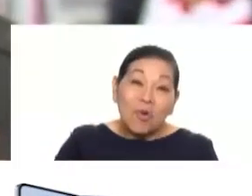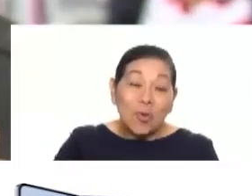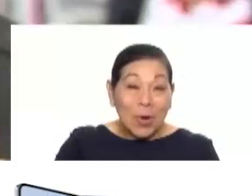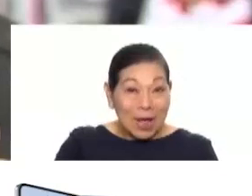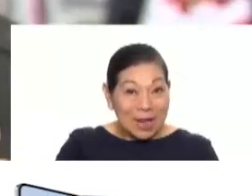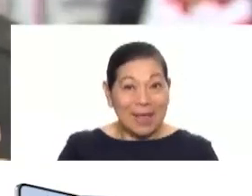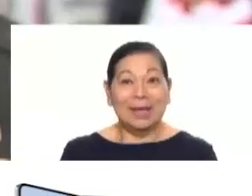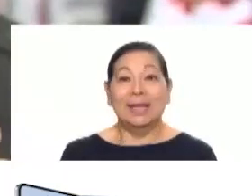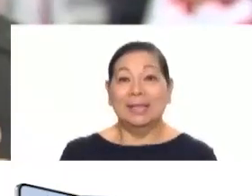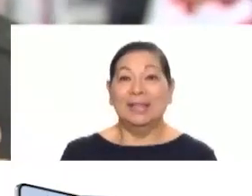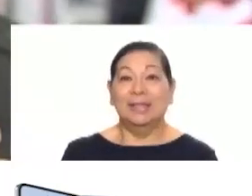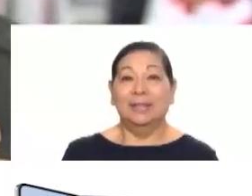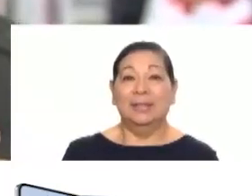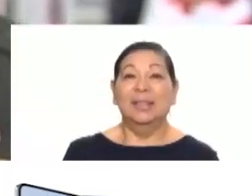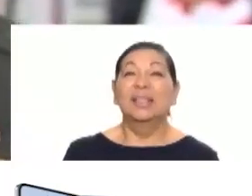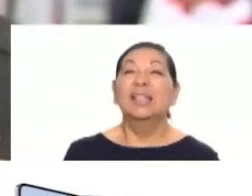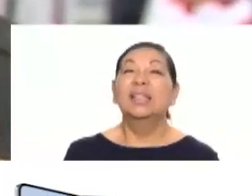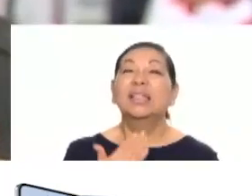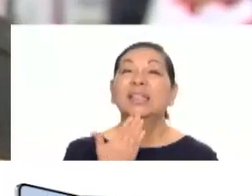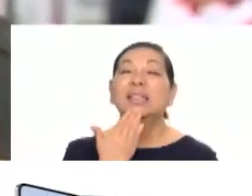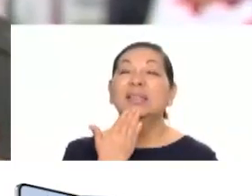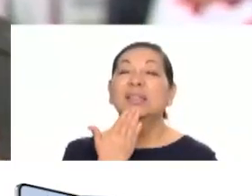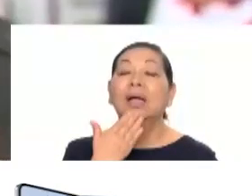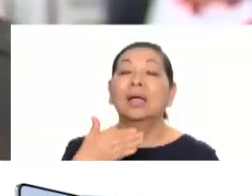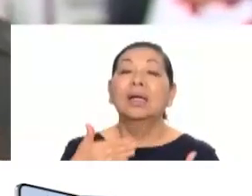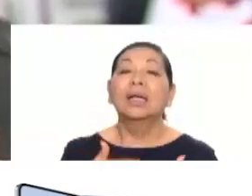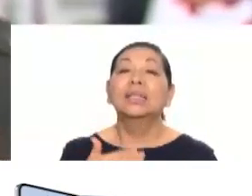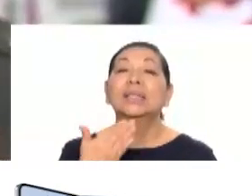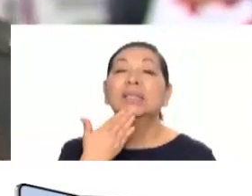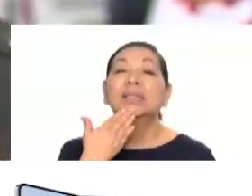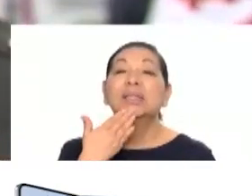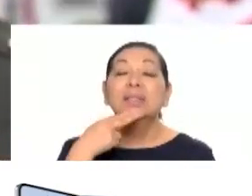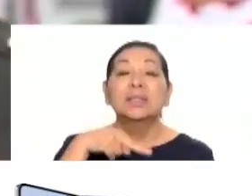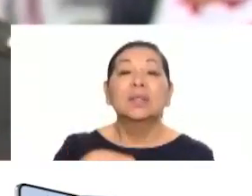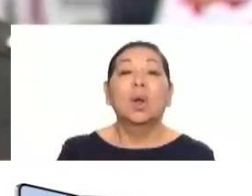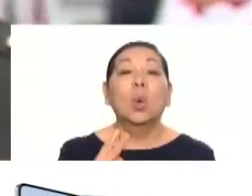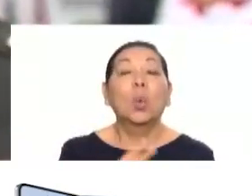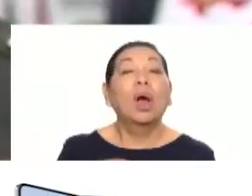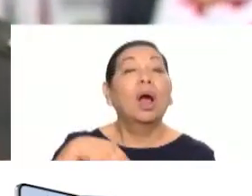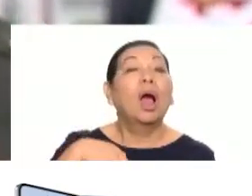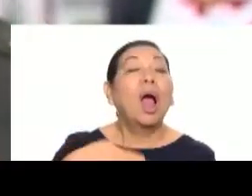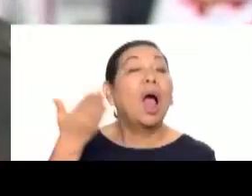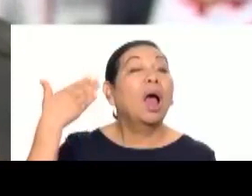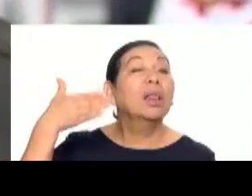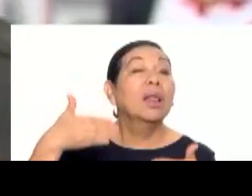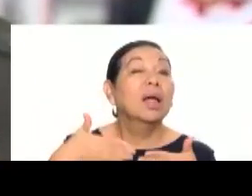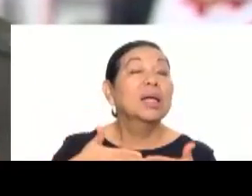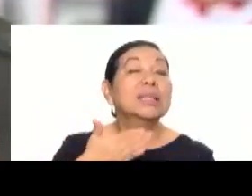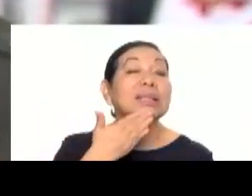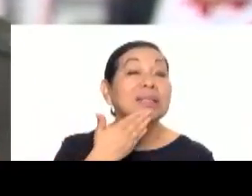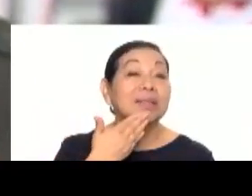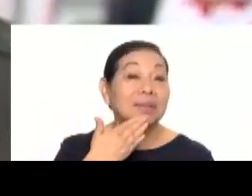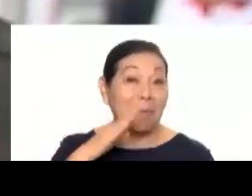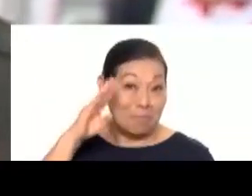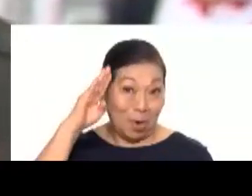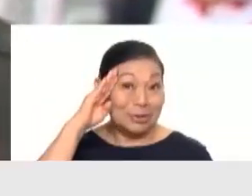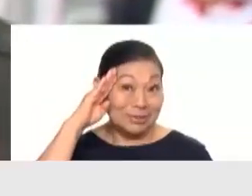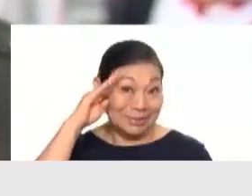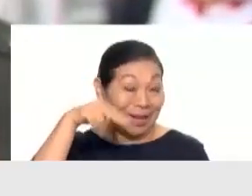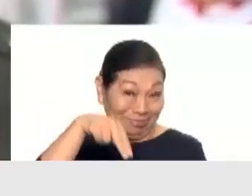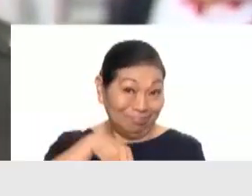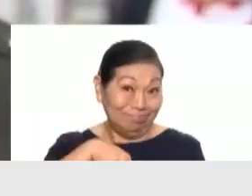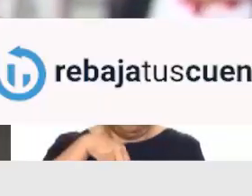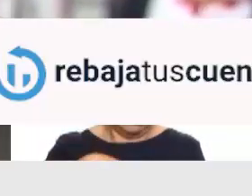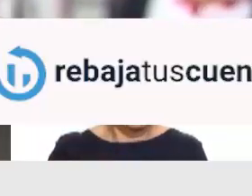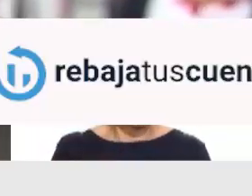calle, ¿a quién veíamos en la esquina? ¿Quién nos cuidaba en una esquina? A nuestro policía,